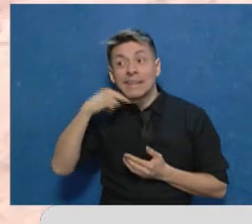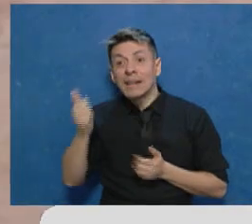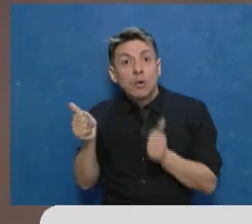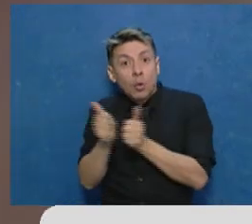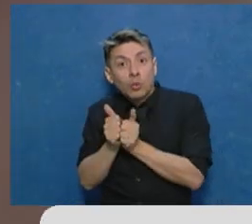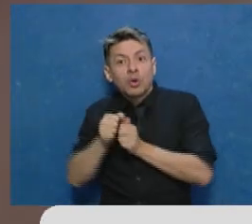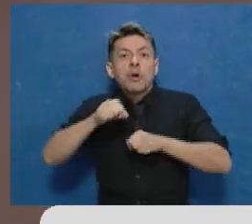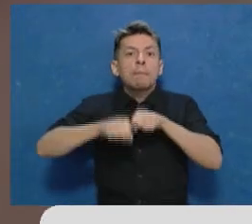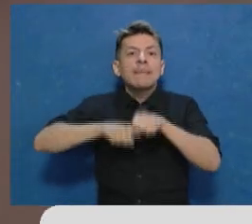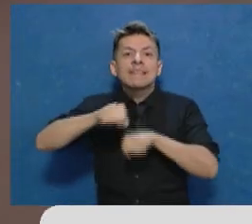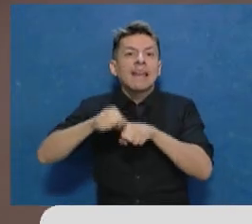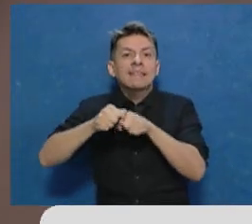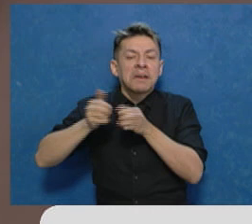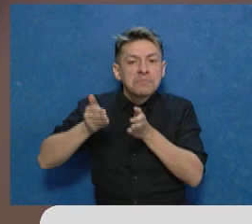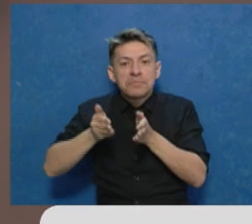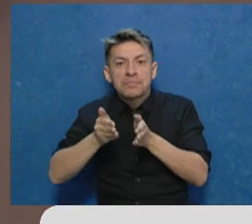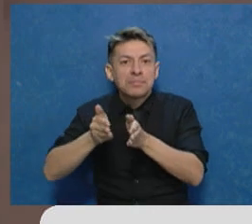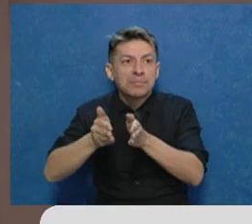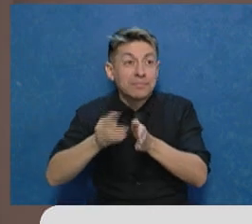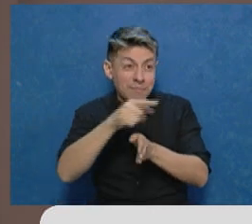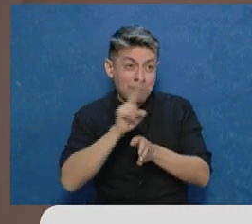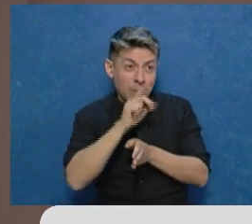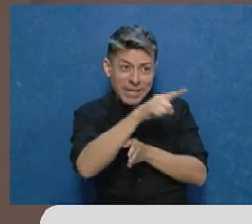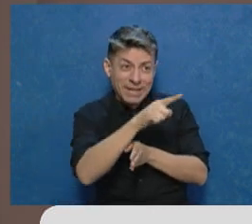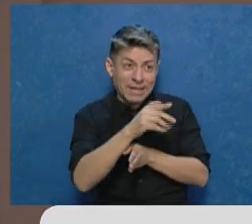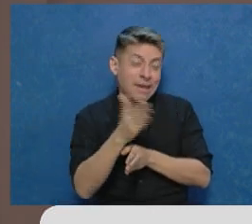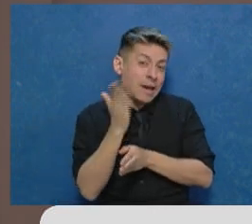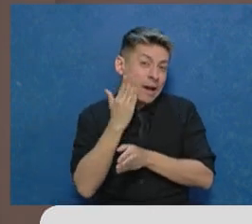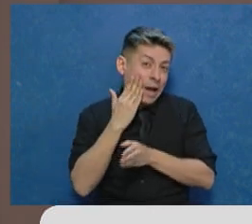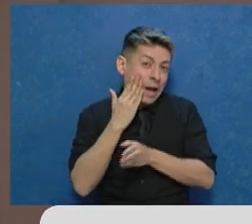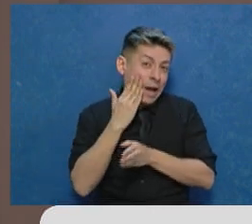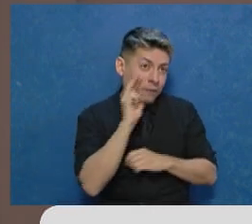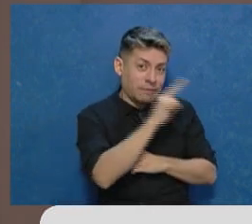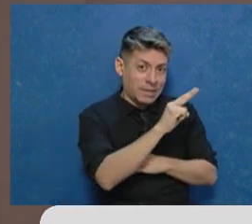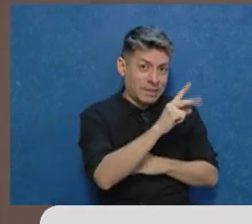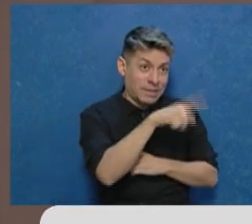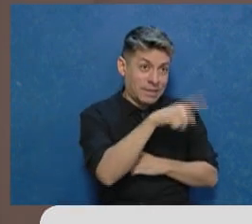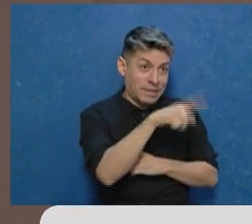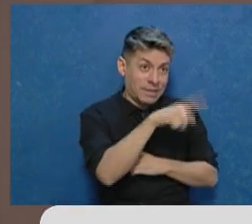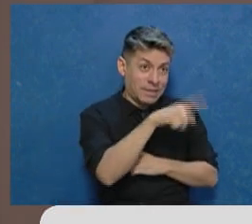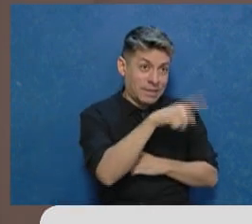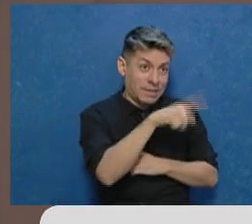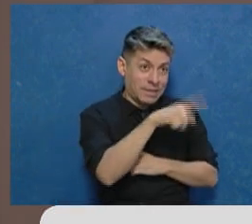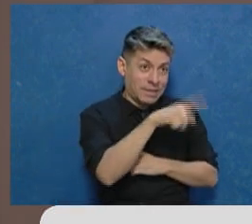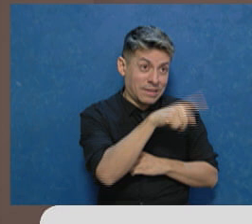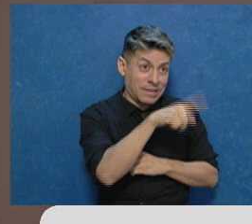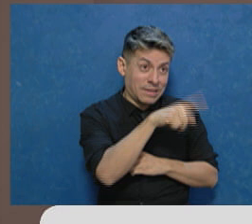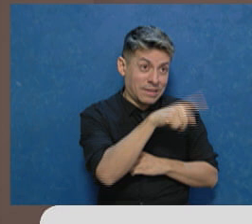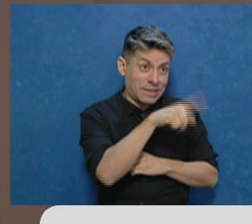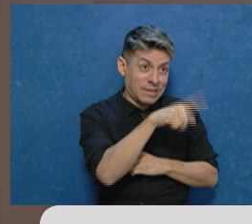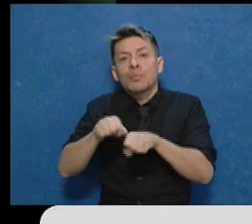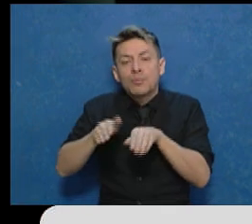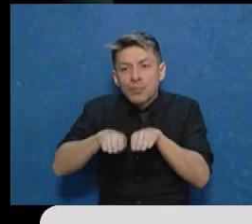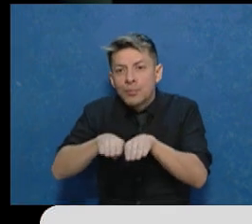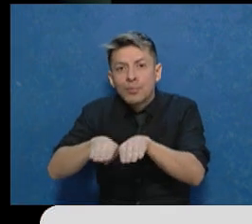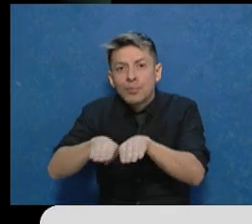bicicleta. Iban transitando, esta mujer que vemos allí en la fotografía, iban transitando por la calle Zanetti.